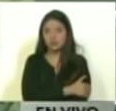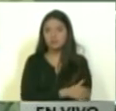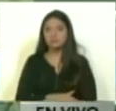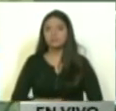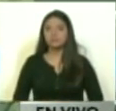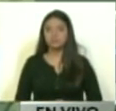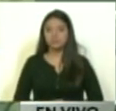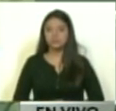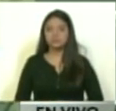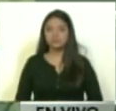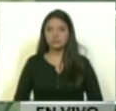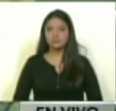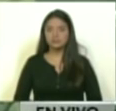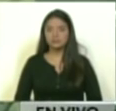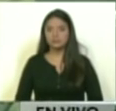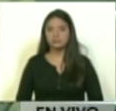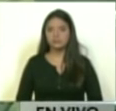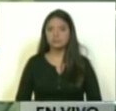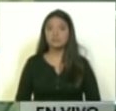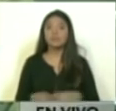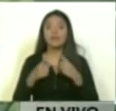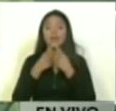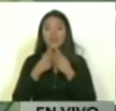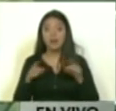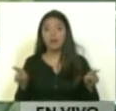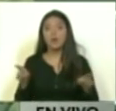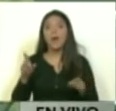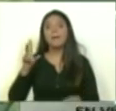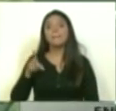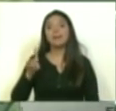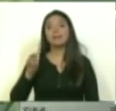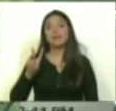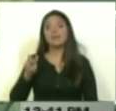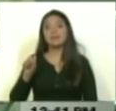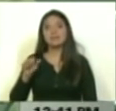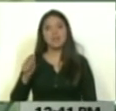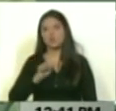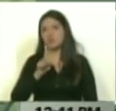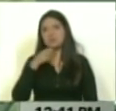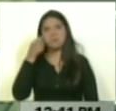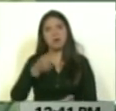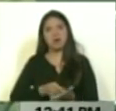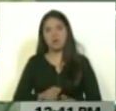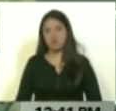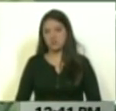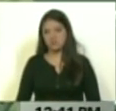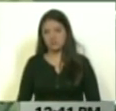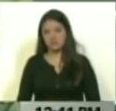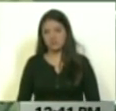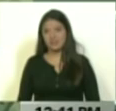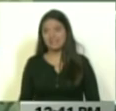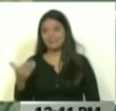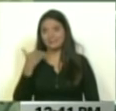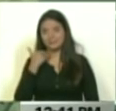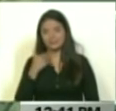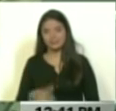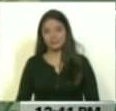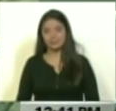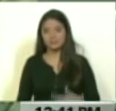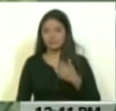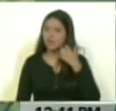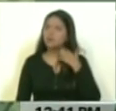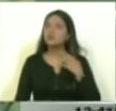Morgan, ¿no?, declaró que PDVSA no había pagado y que había entrado en default. Yo